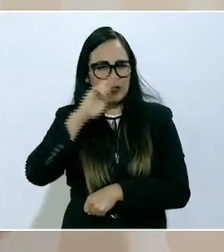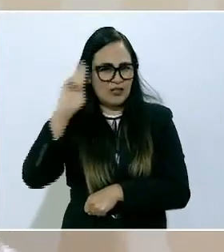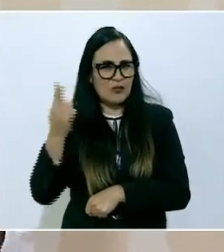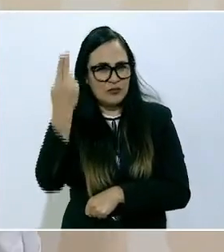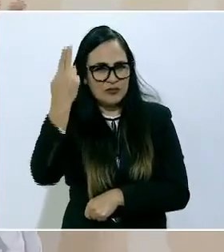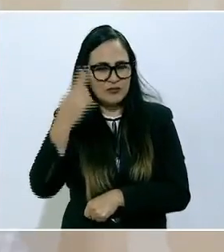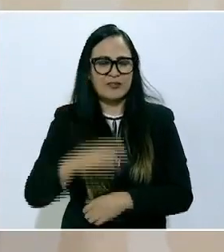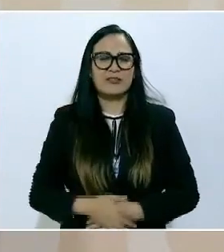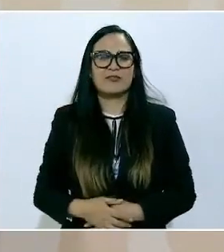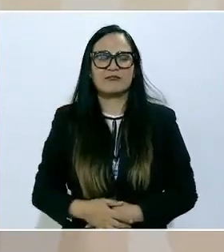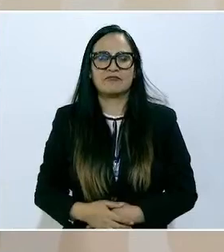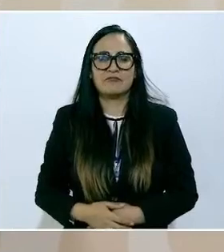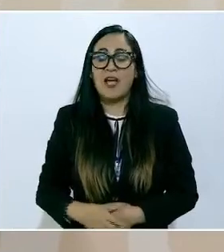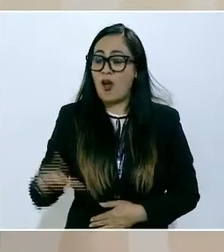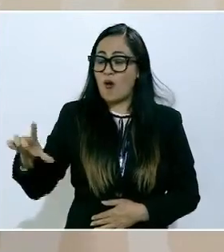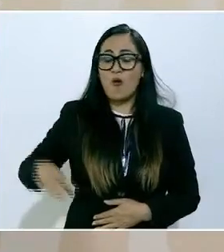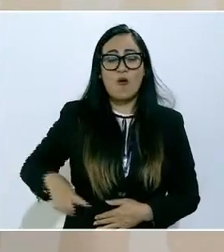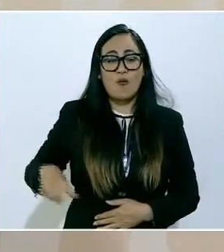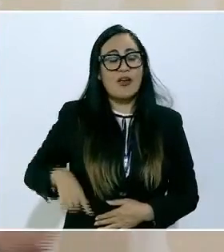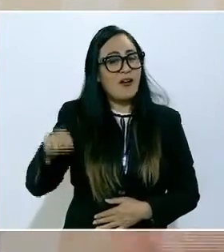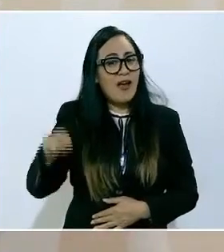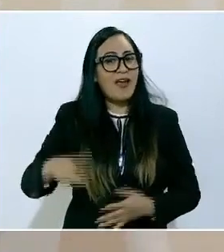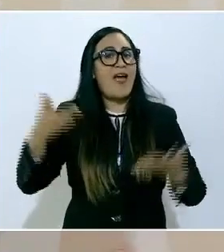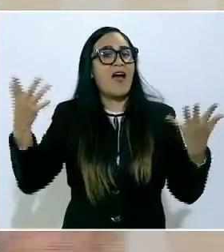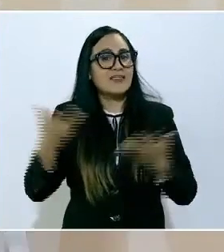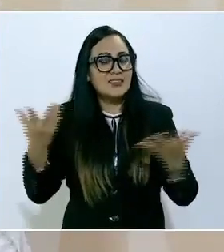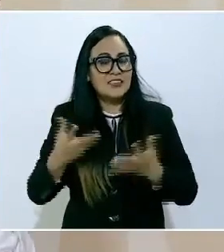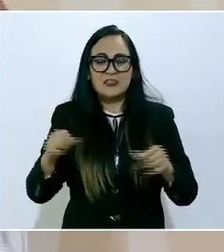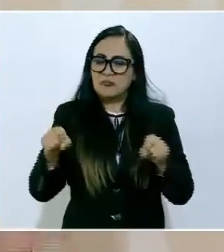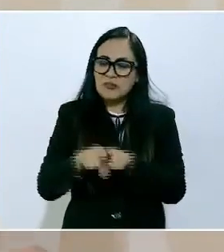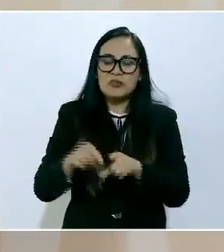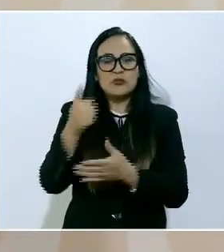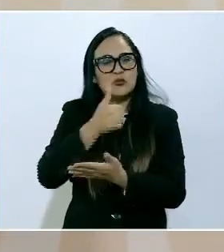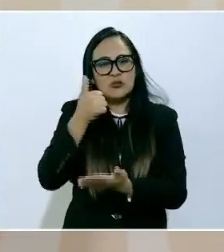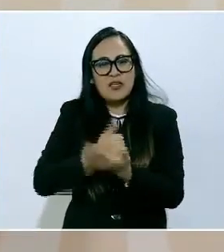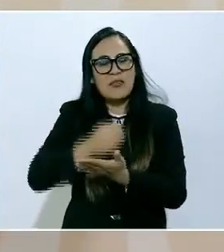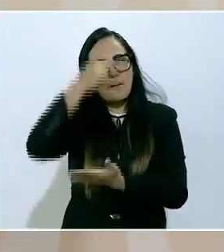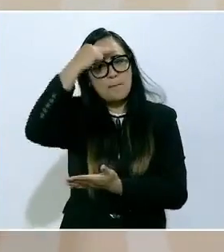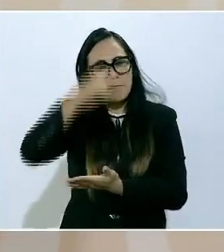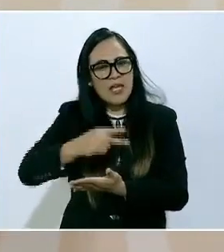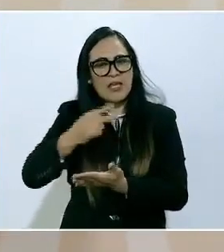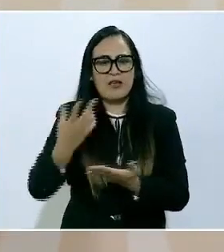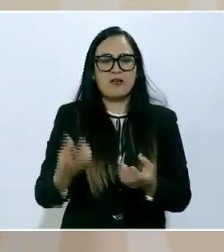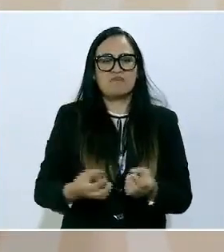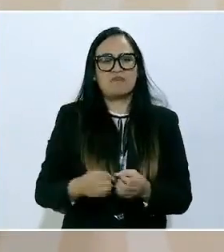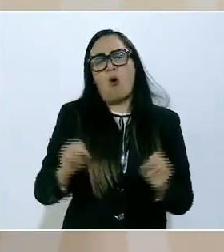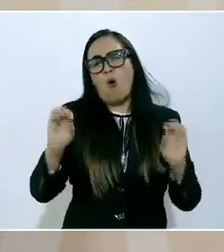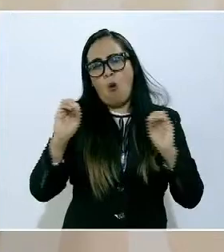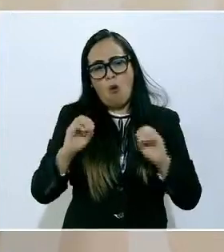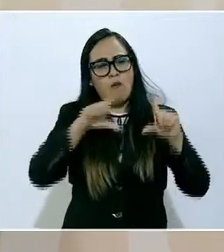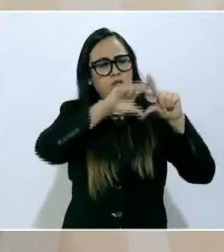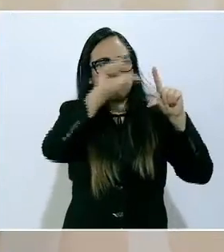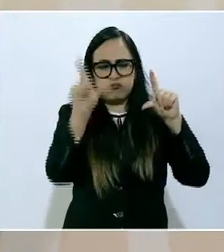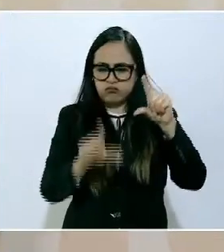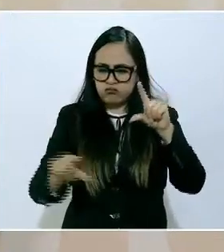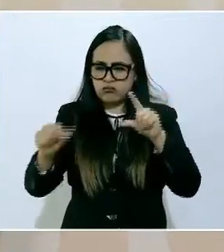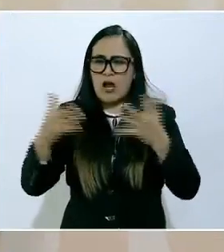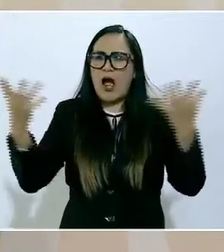lo que se está haciendo en la Ciudad de México, en el país,